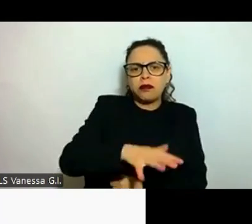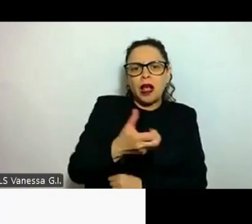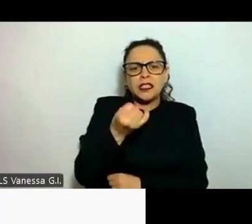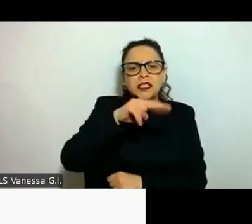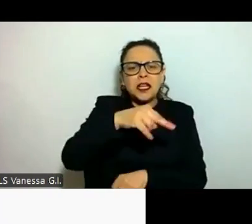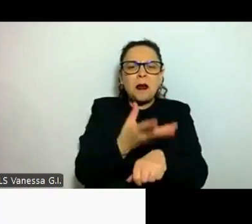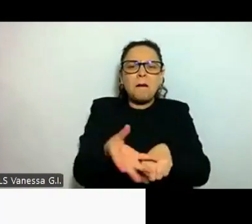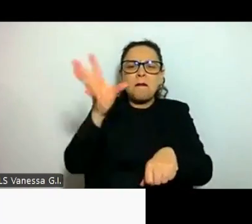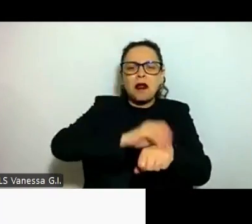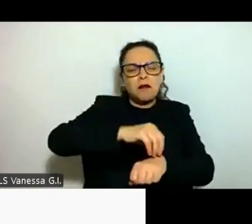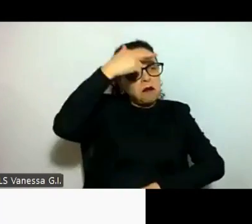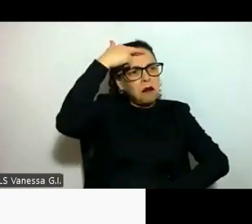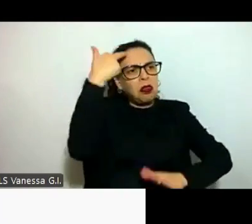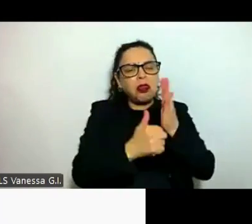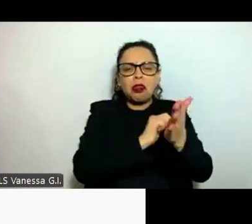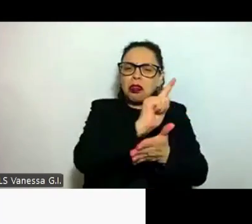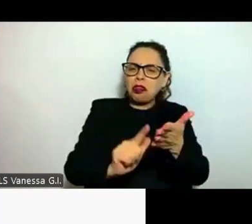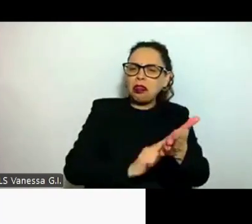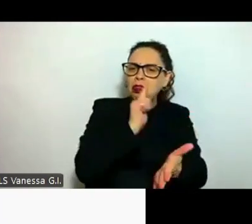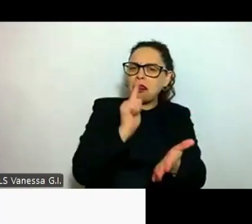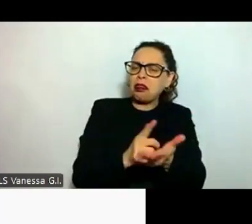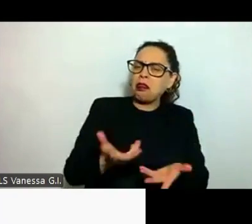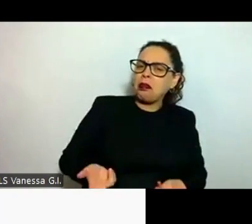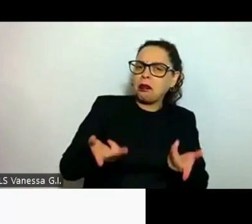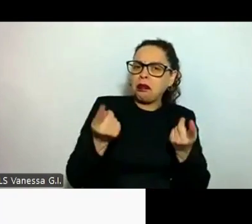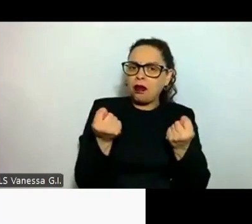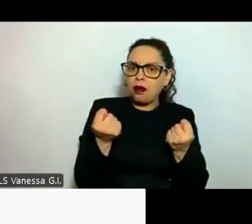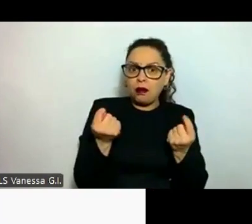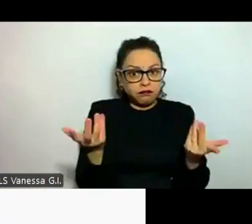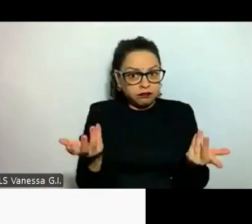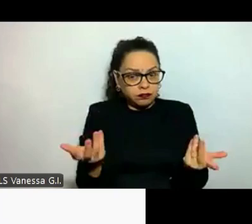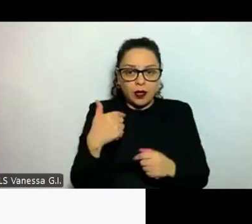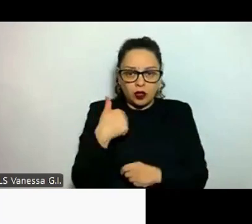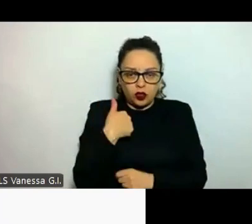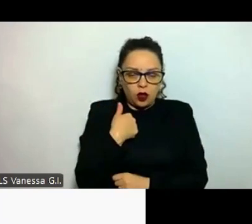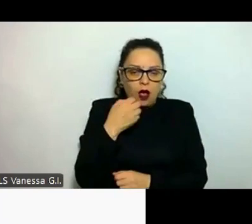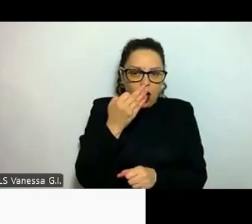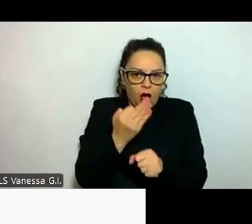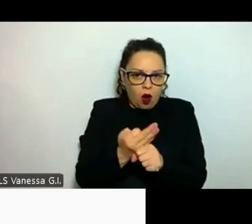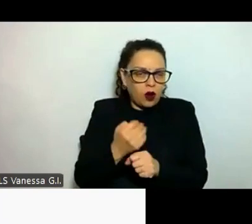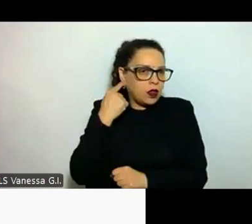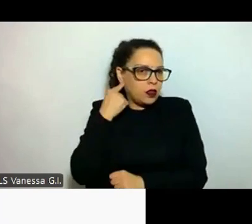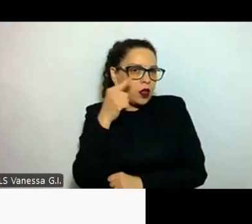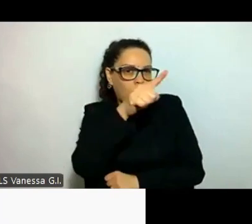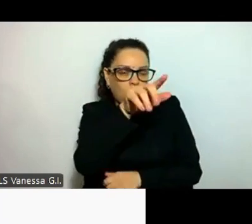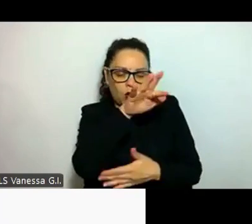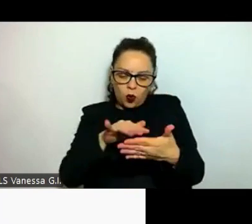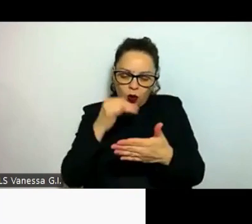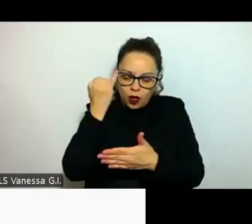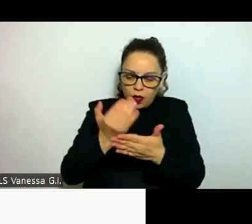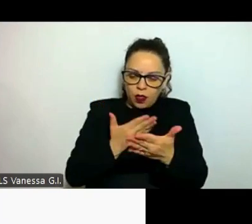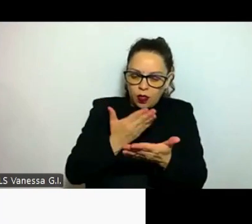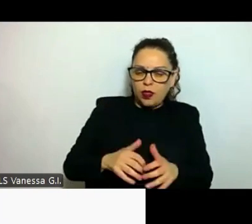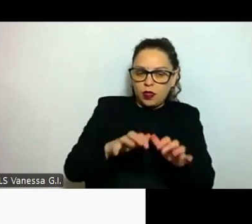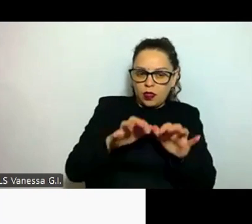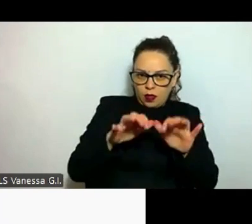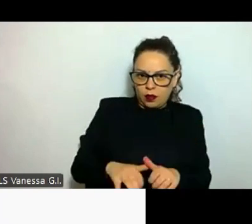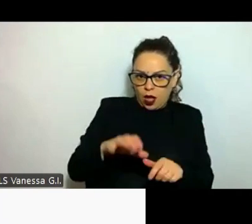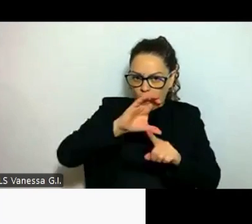Ciertamente entiendo por la lectura del dictamen que está presentando la comisión